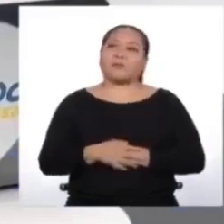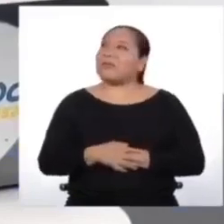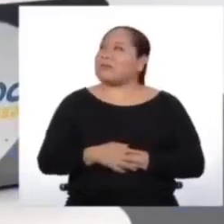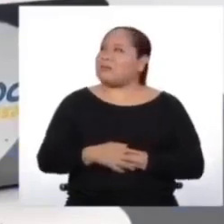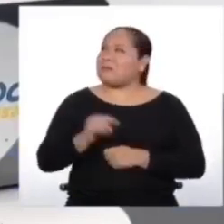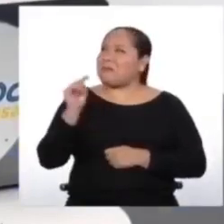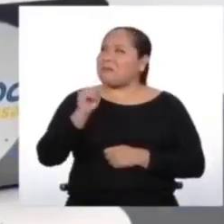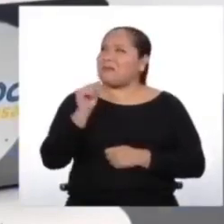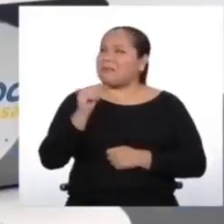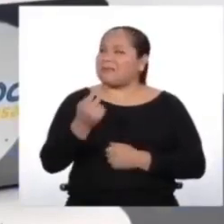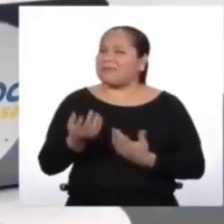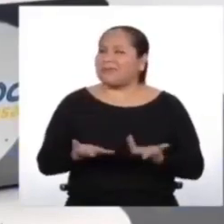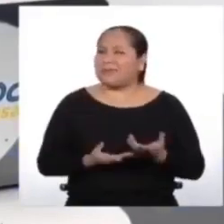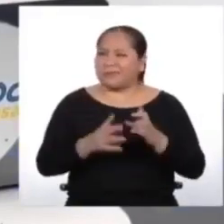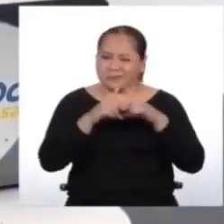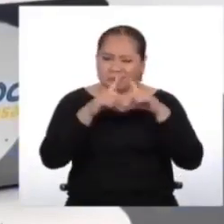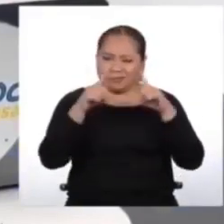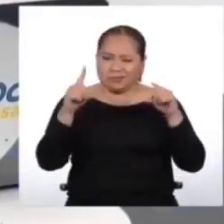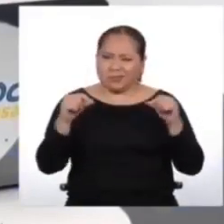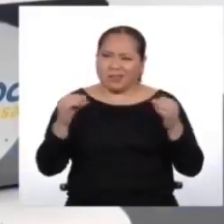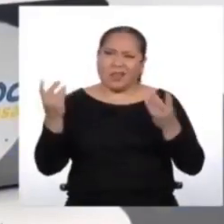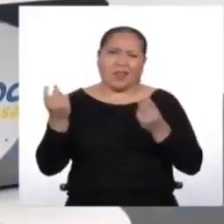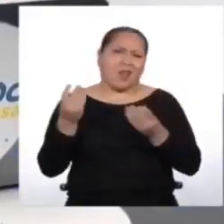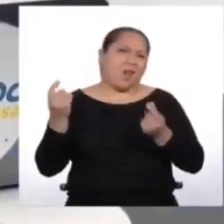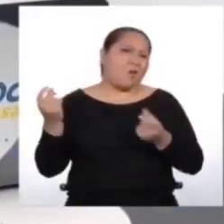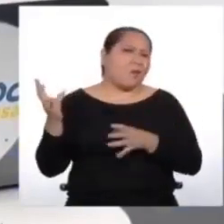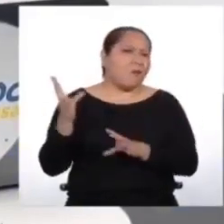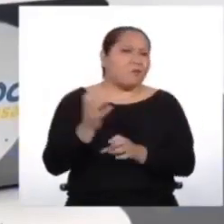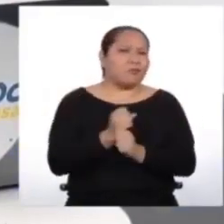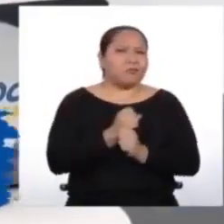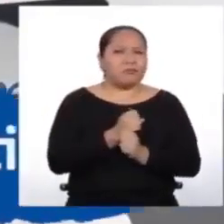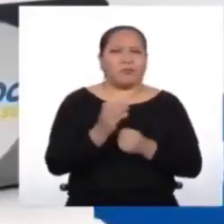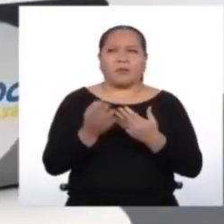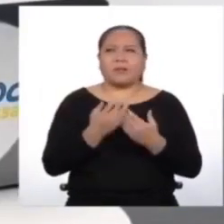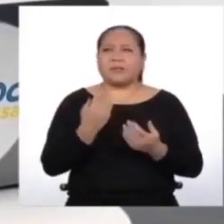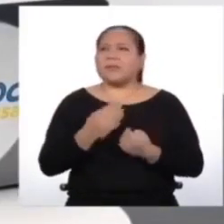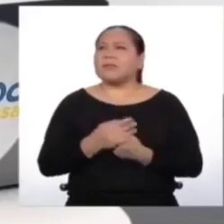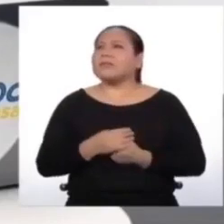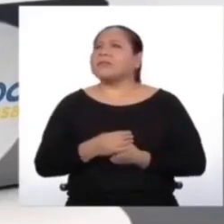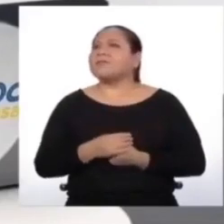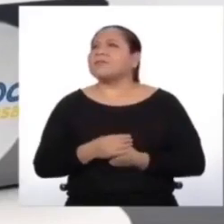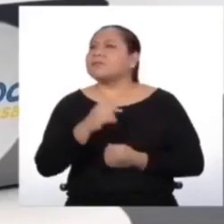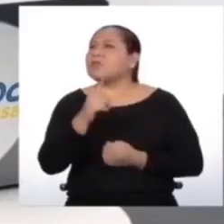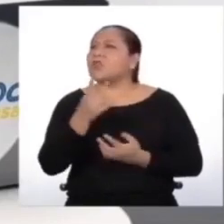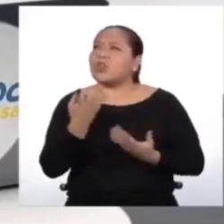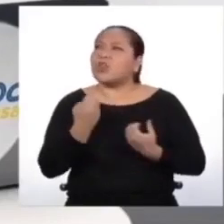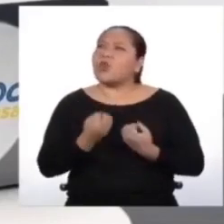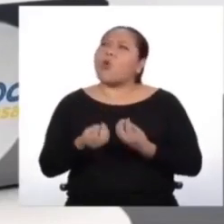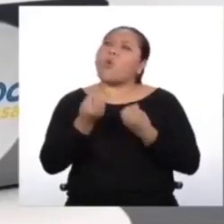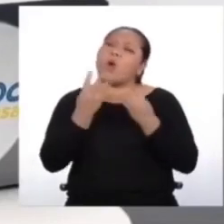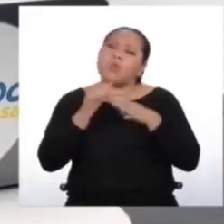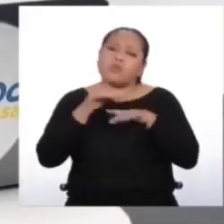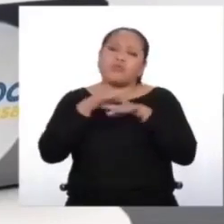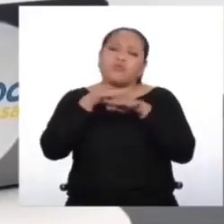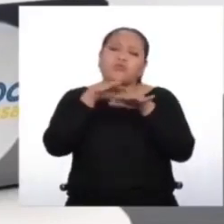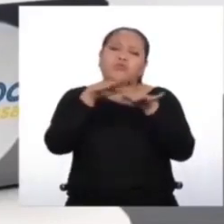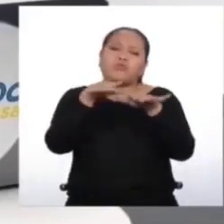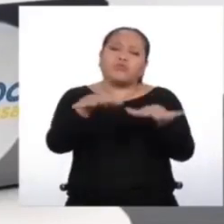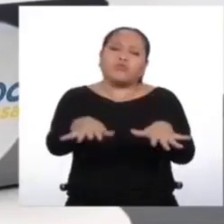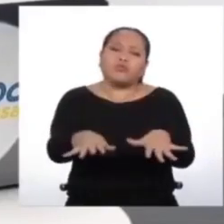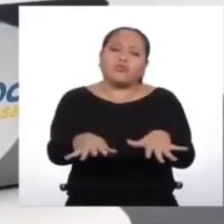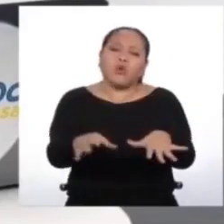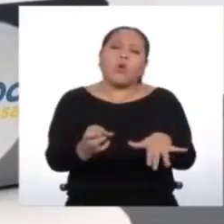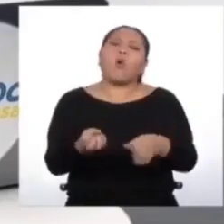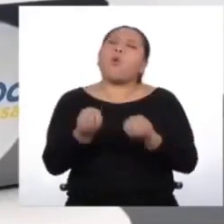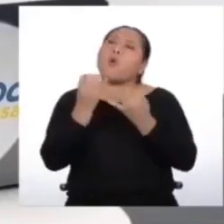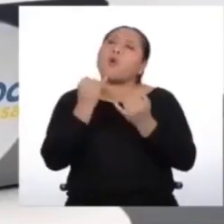Uy, esta expresión matemática ahorra un montón de tiempo. Ya, pero lo que yo quiero es dimensionar el impacto de la cadena, saber ¿cuántos favores